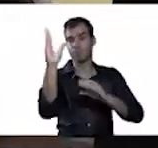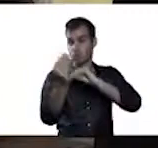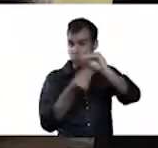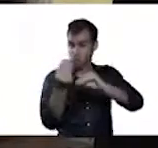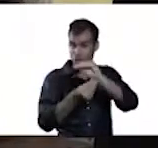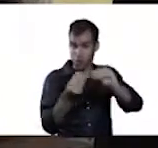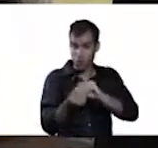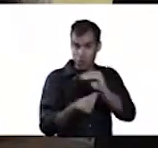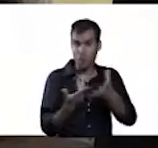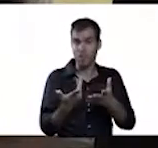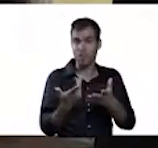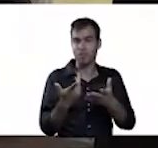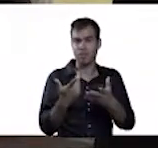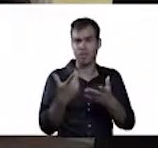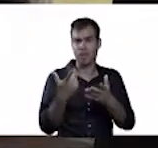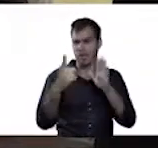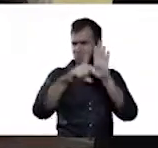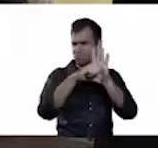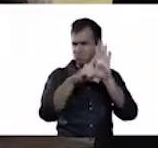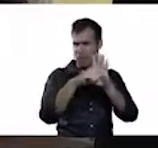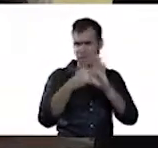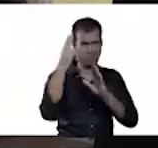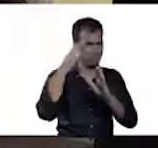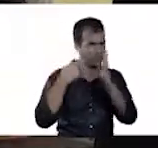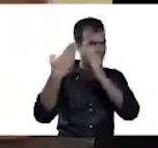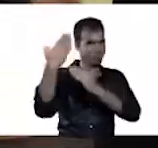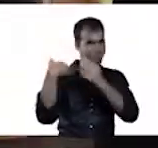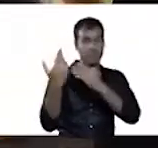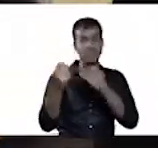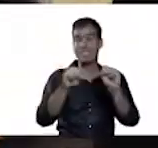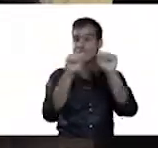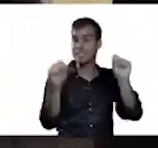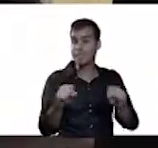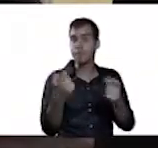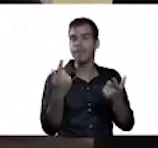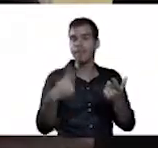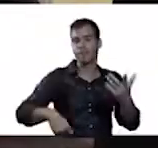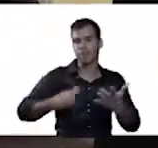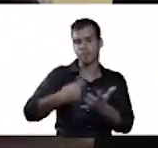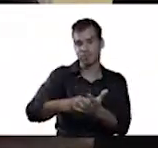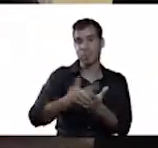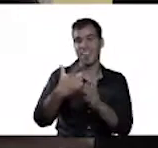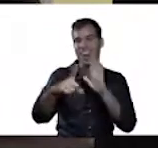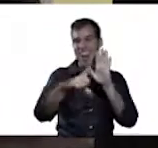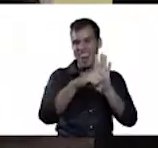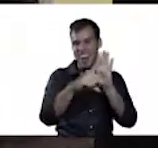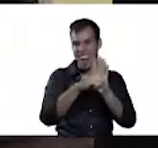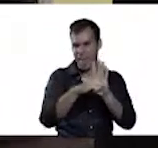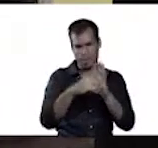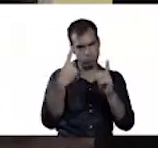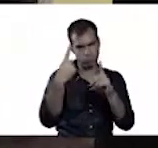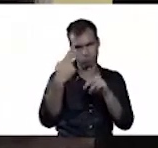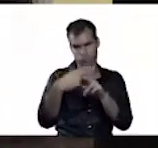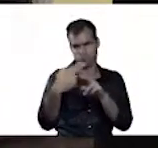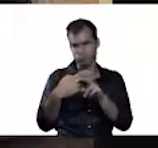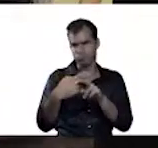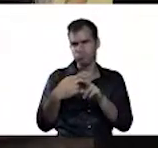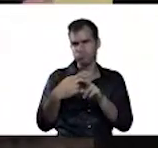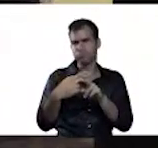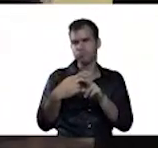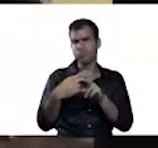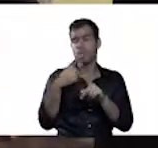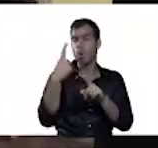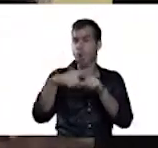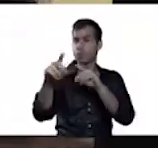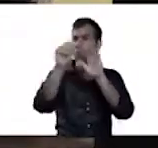la sustitución de la enmienda PLA por el sistema de cuotas, también conocida como la ley